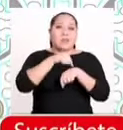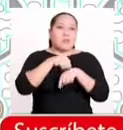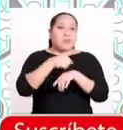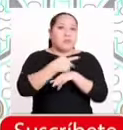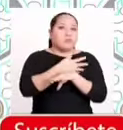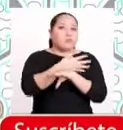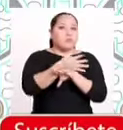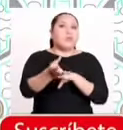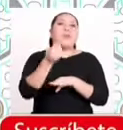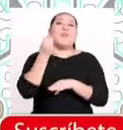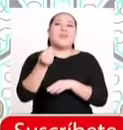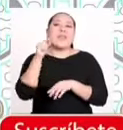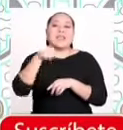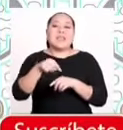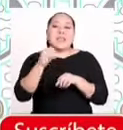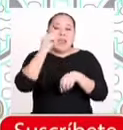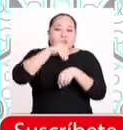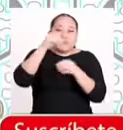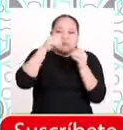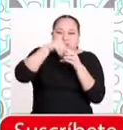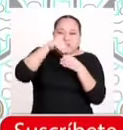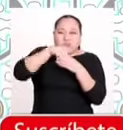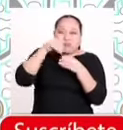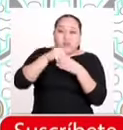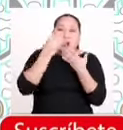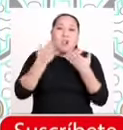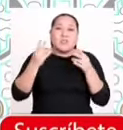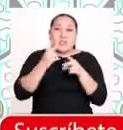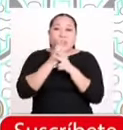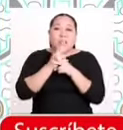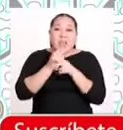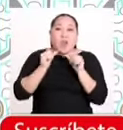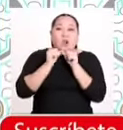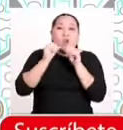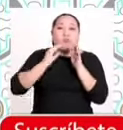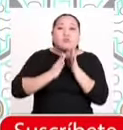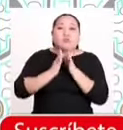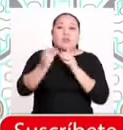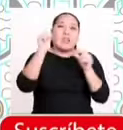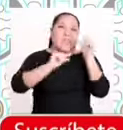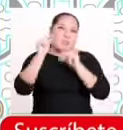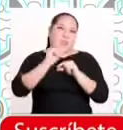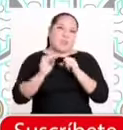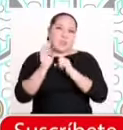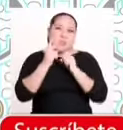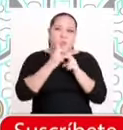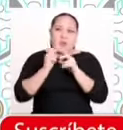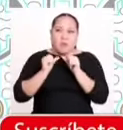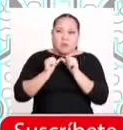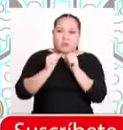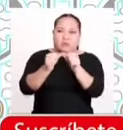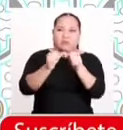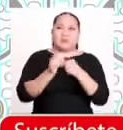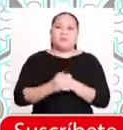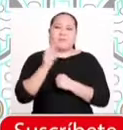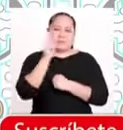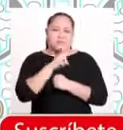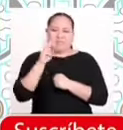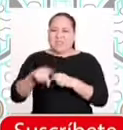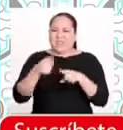más porque contienen preservantes que se elaboran con sustancias químicas. Ahora veo que hay mucha diferencia.